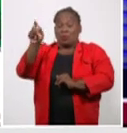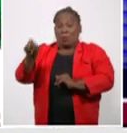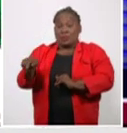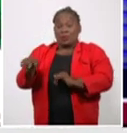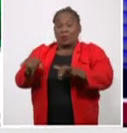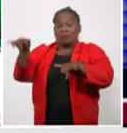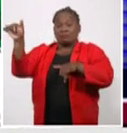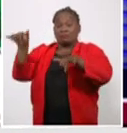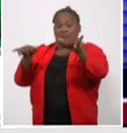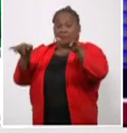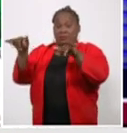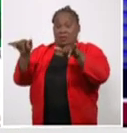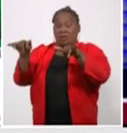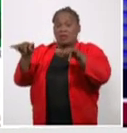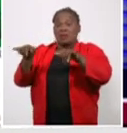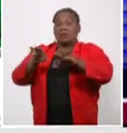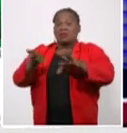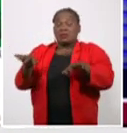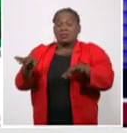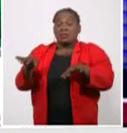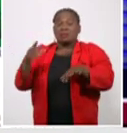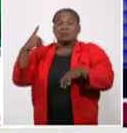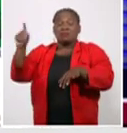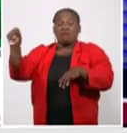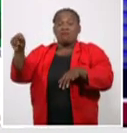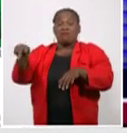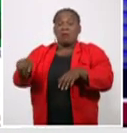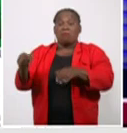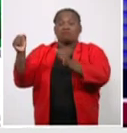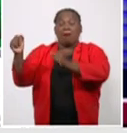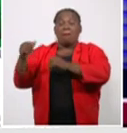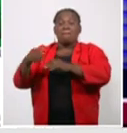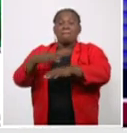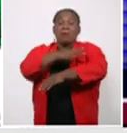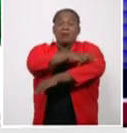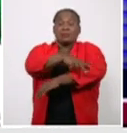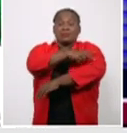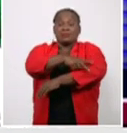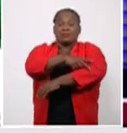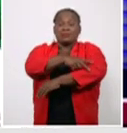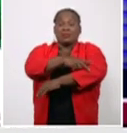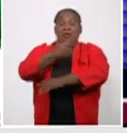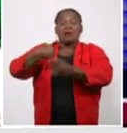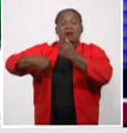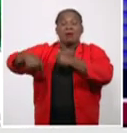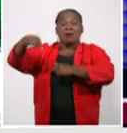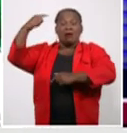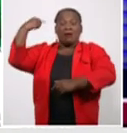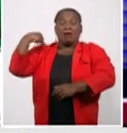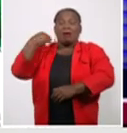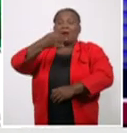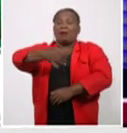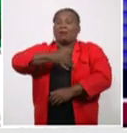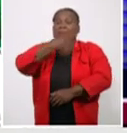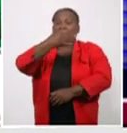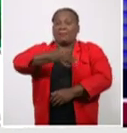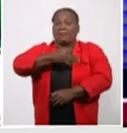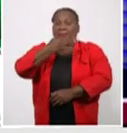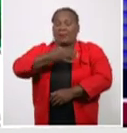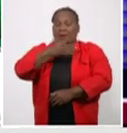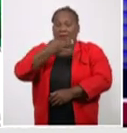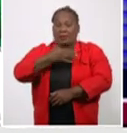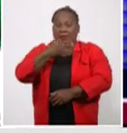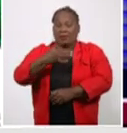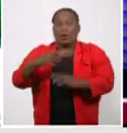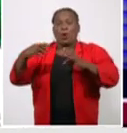que han retornado a sus países ya confirmados. Ayer, como yo comenté al principio, pues nuevamente con